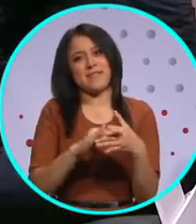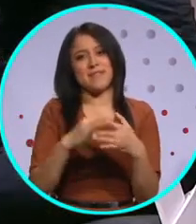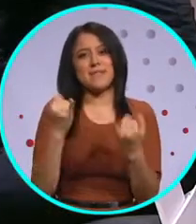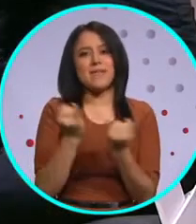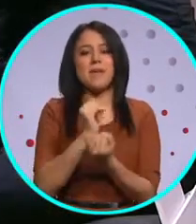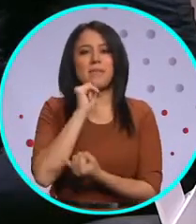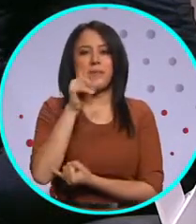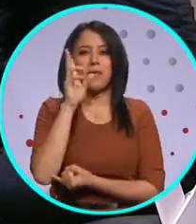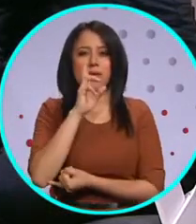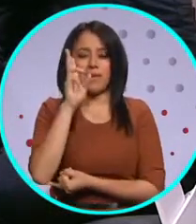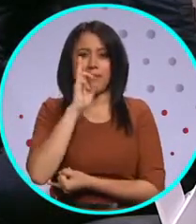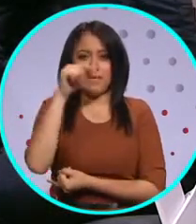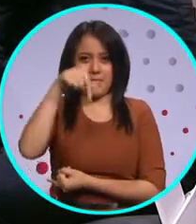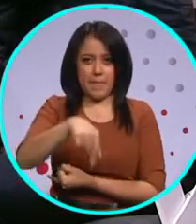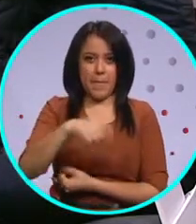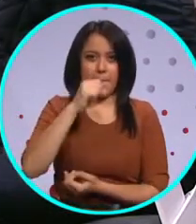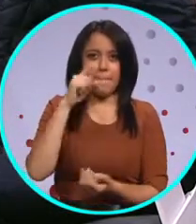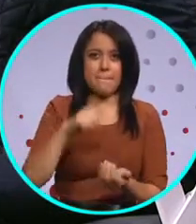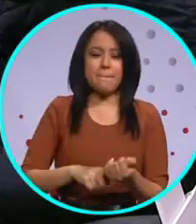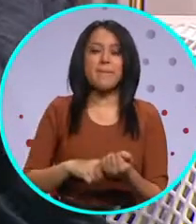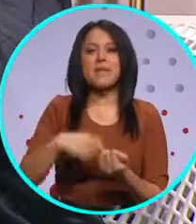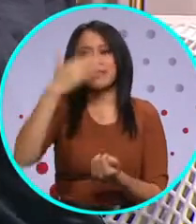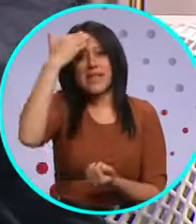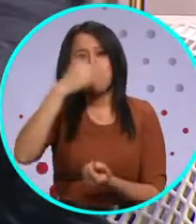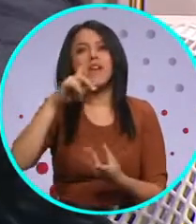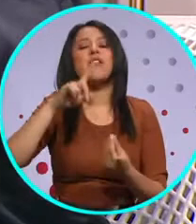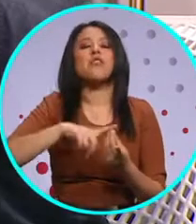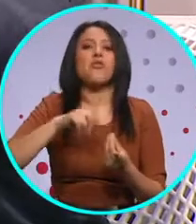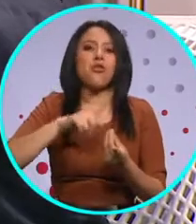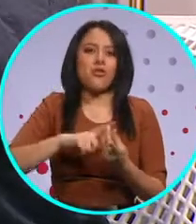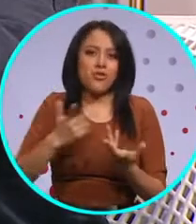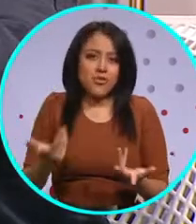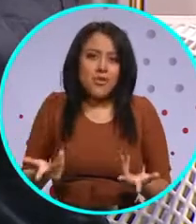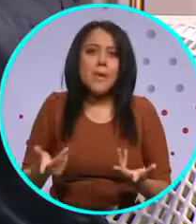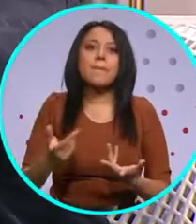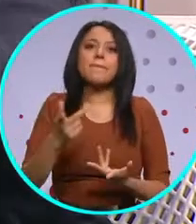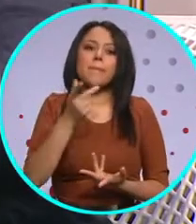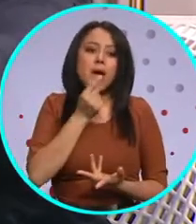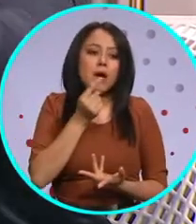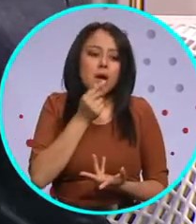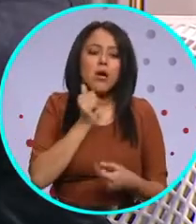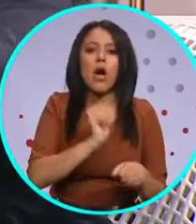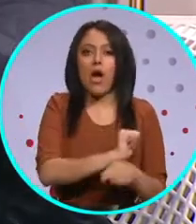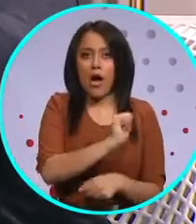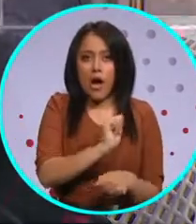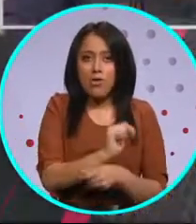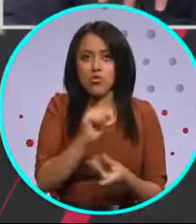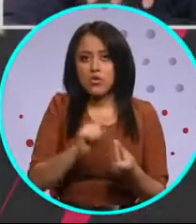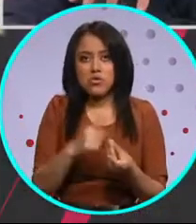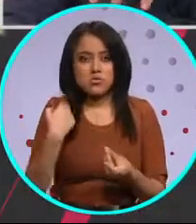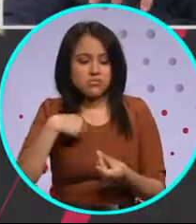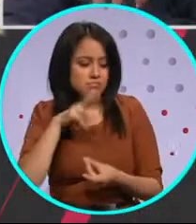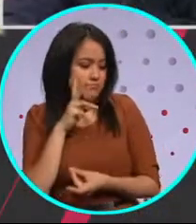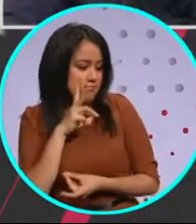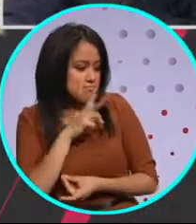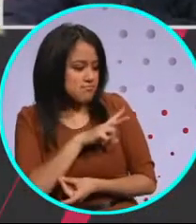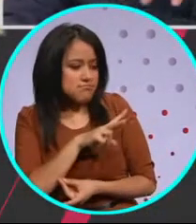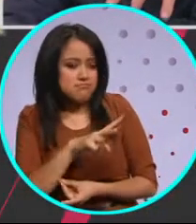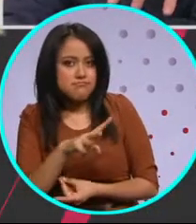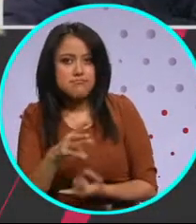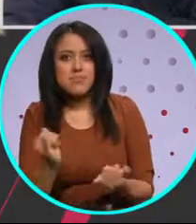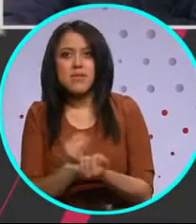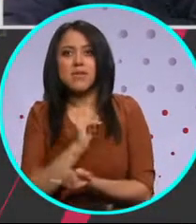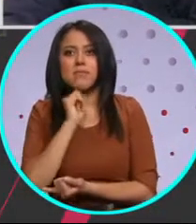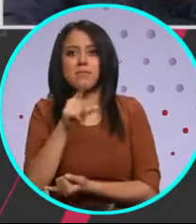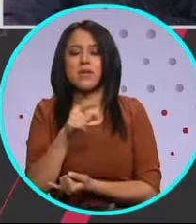de los policías que pertenecen a esa estación sabemos dónde están sus patrullas y las estamos supervisando a través de un programa que se